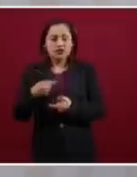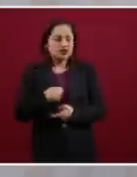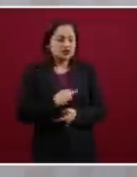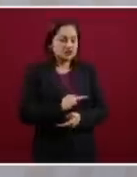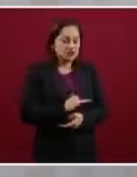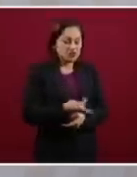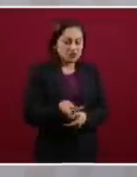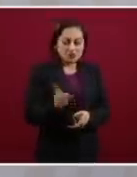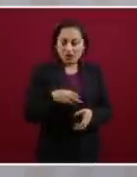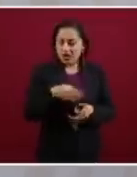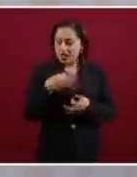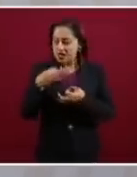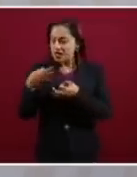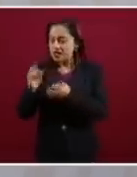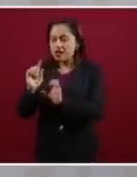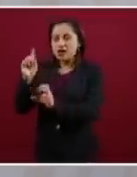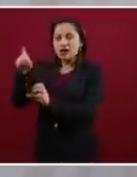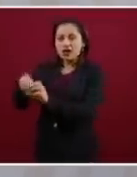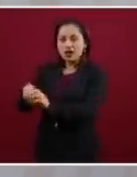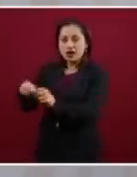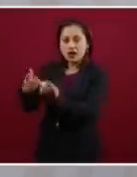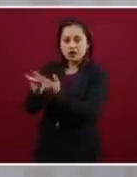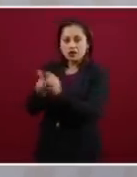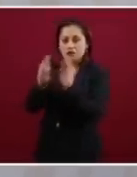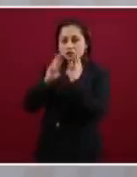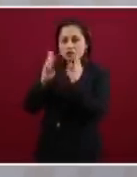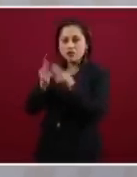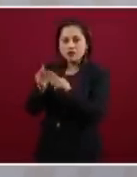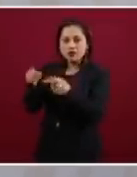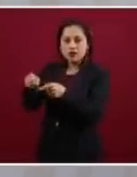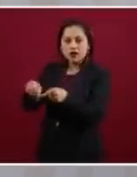sufrimiento que no es vida